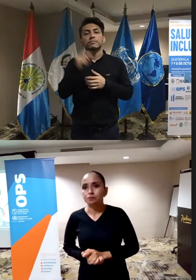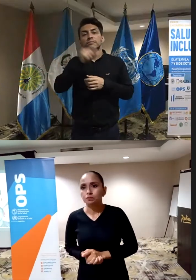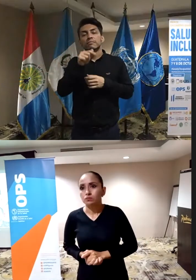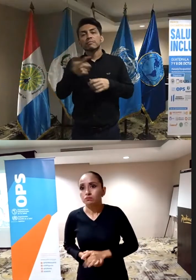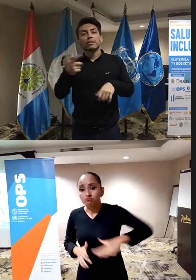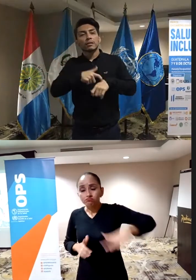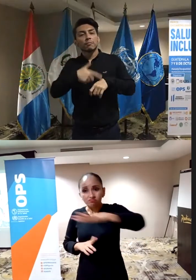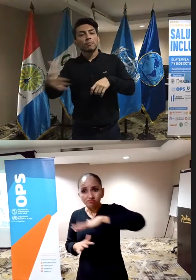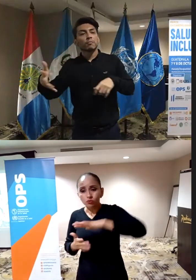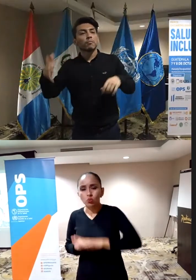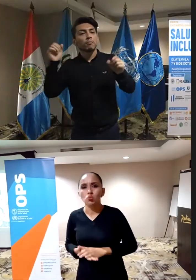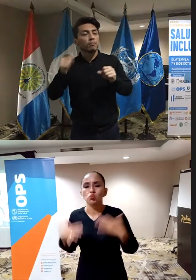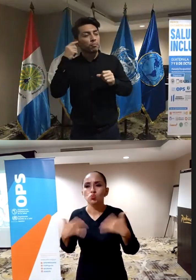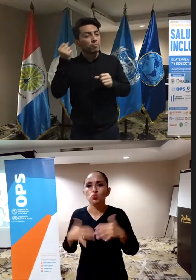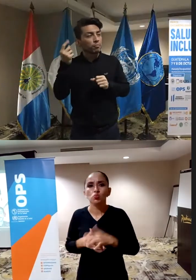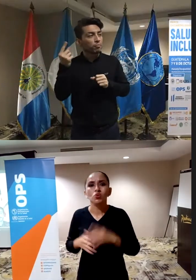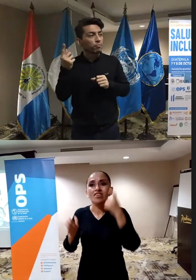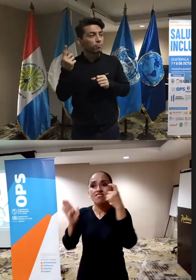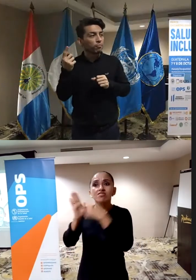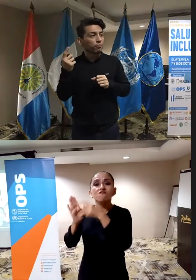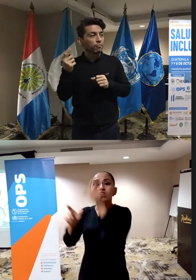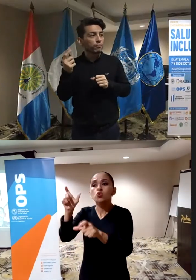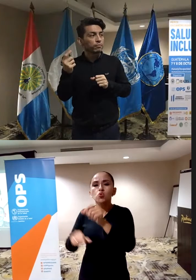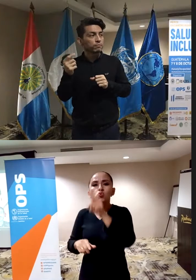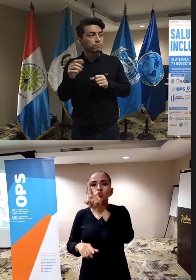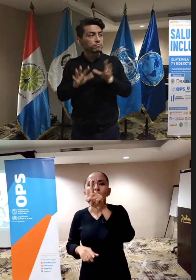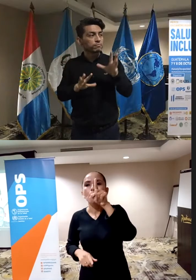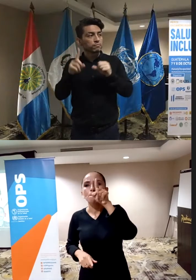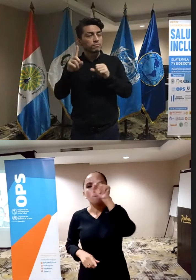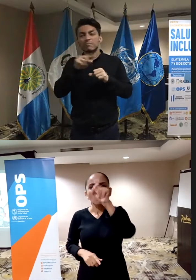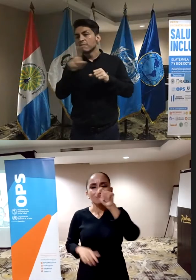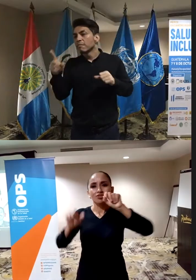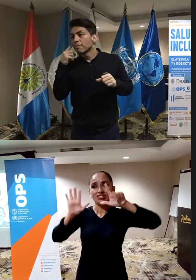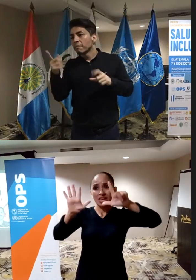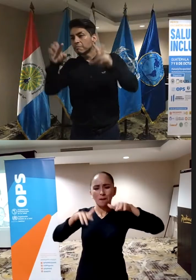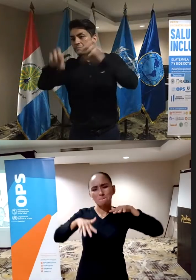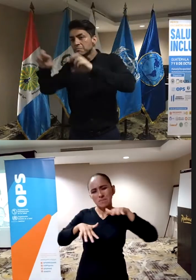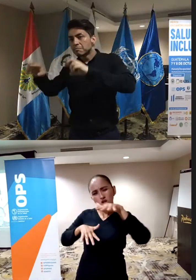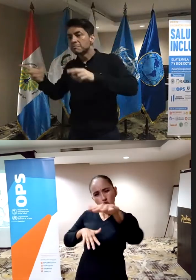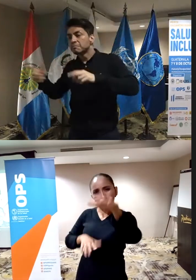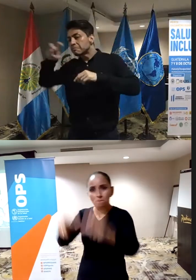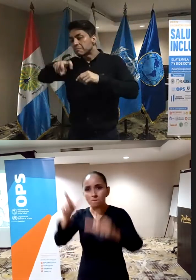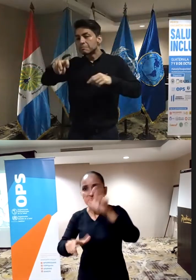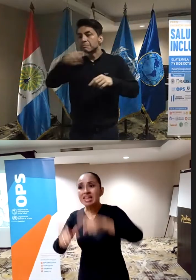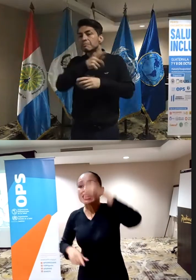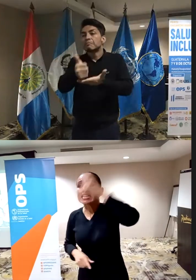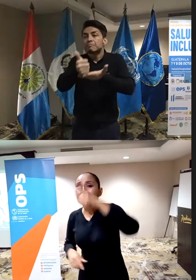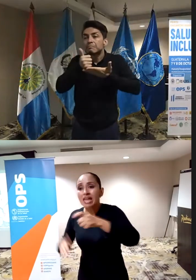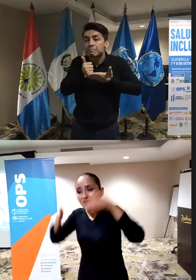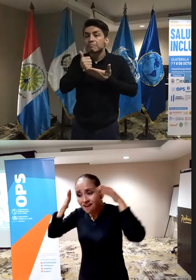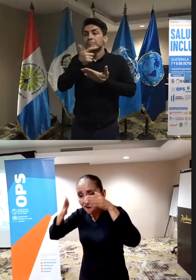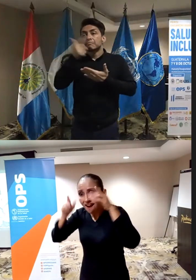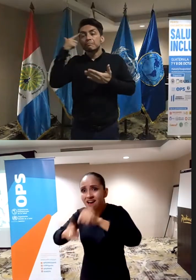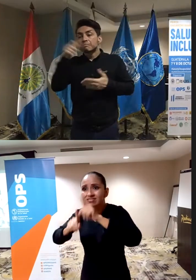momento se identificó a 11.7 millones de personas que necesitaban asistencia